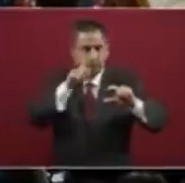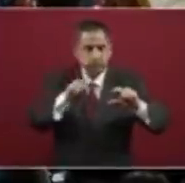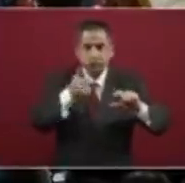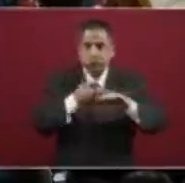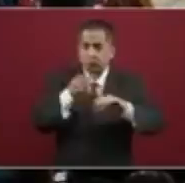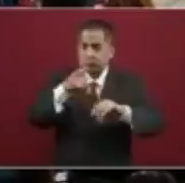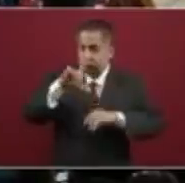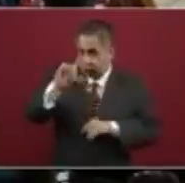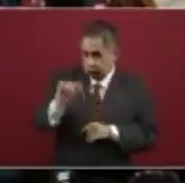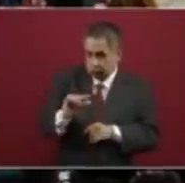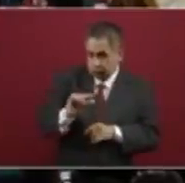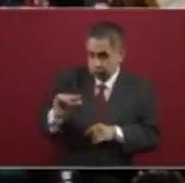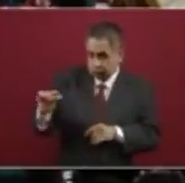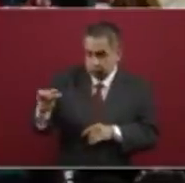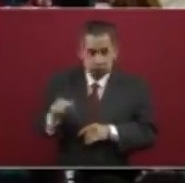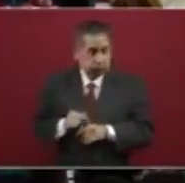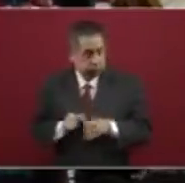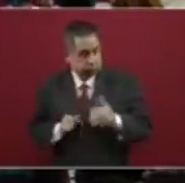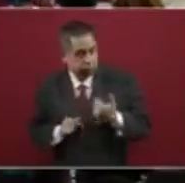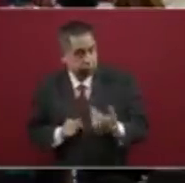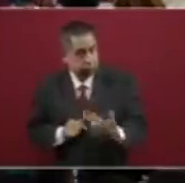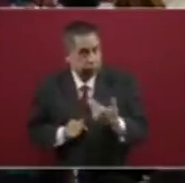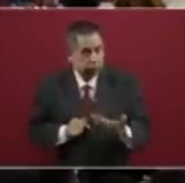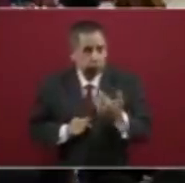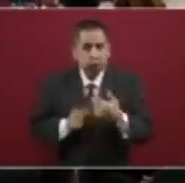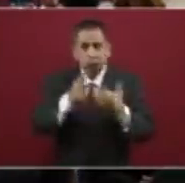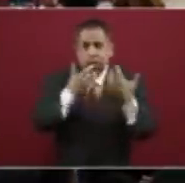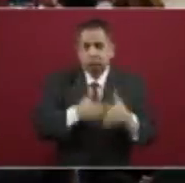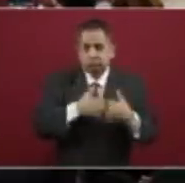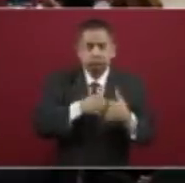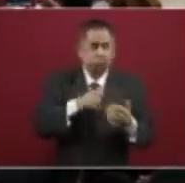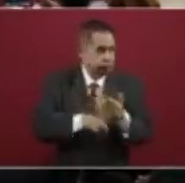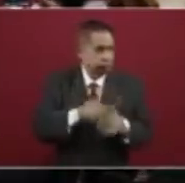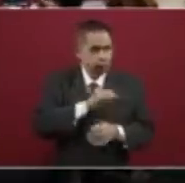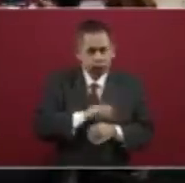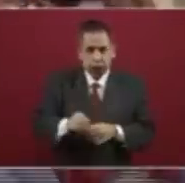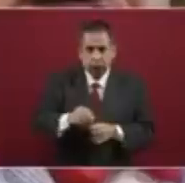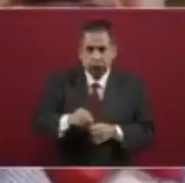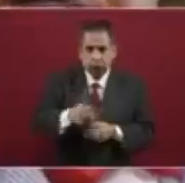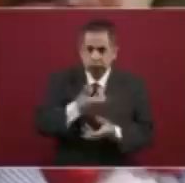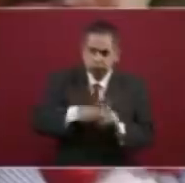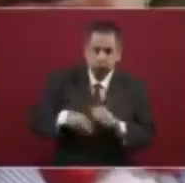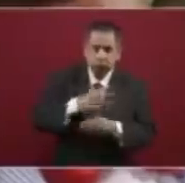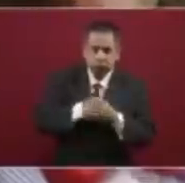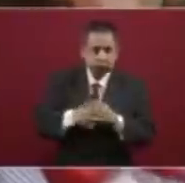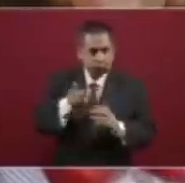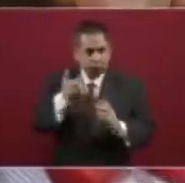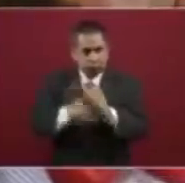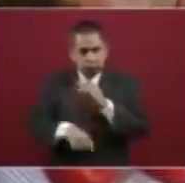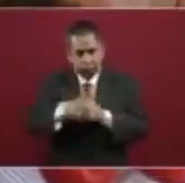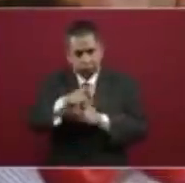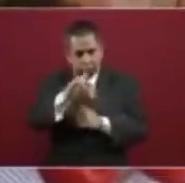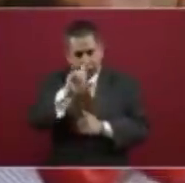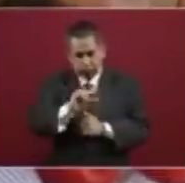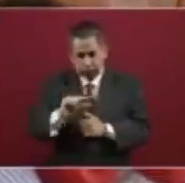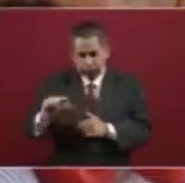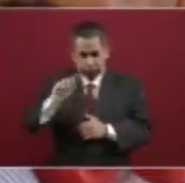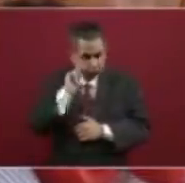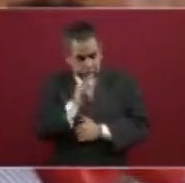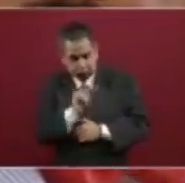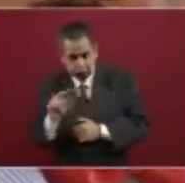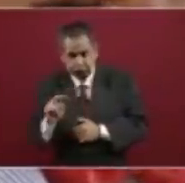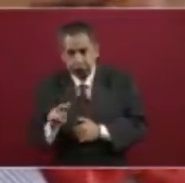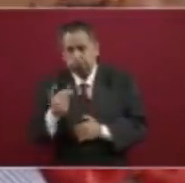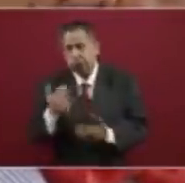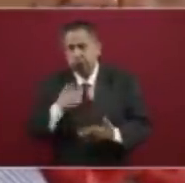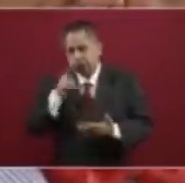bajo. Si una empresa gasolinera puede subsistir con los precios bastante bajos que vimos,